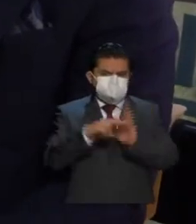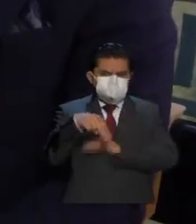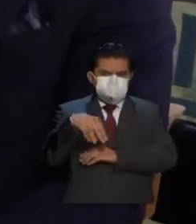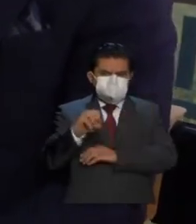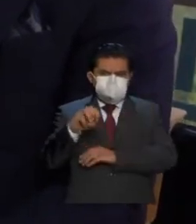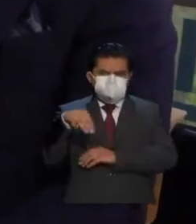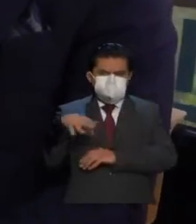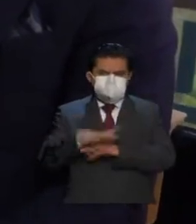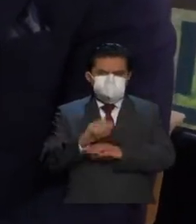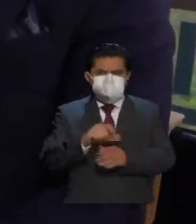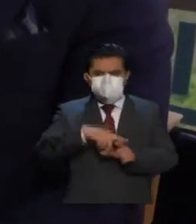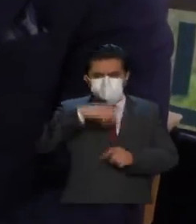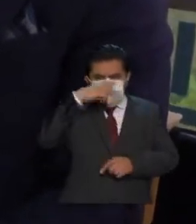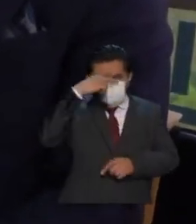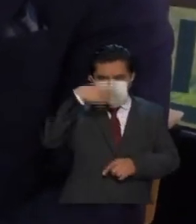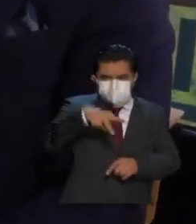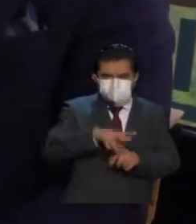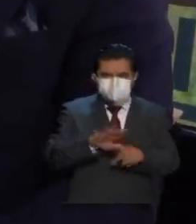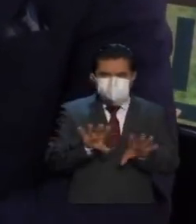contra los sismos.